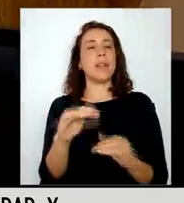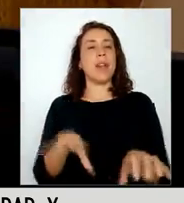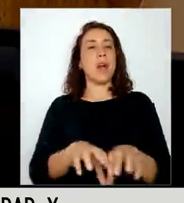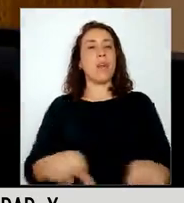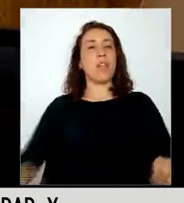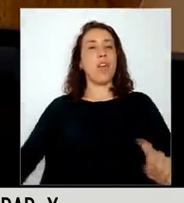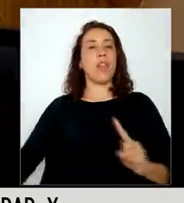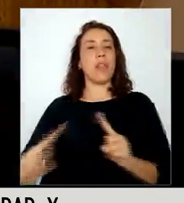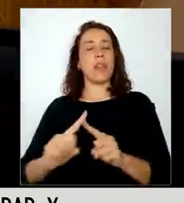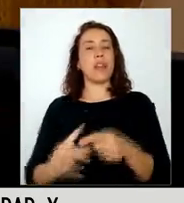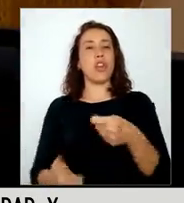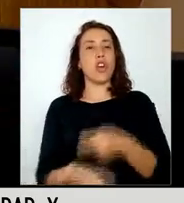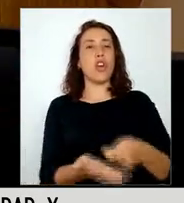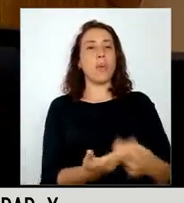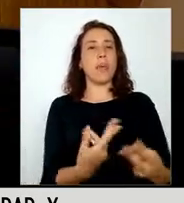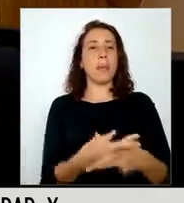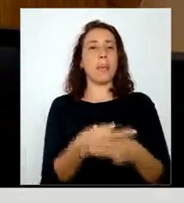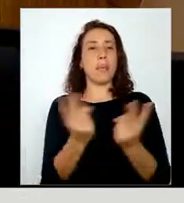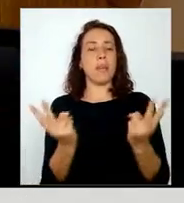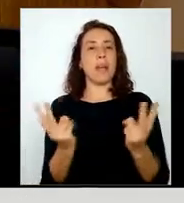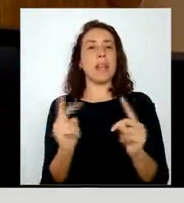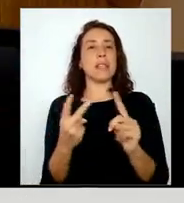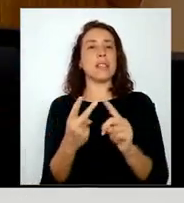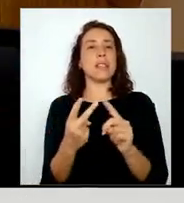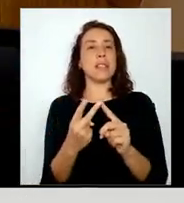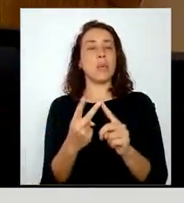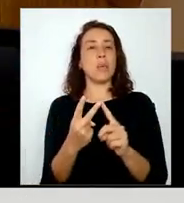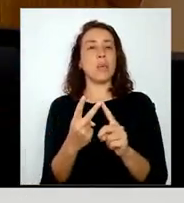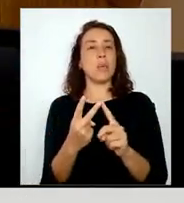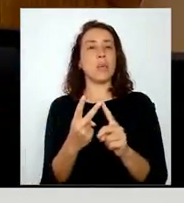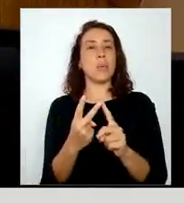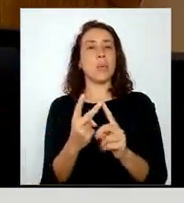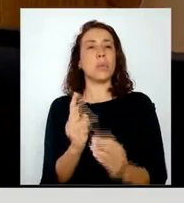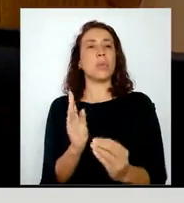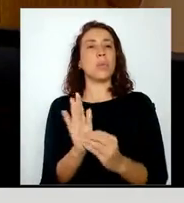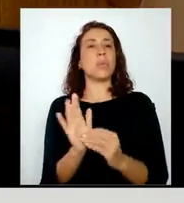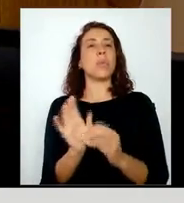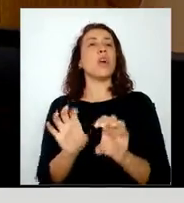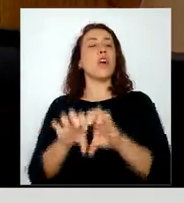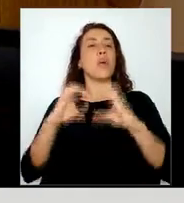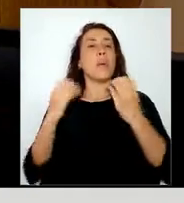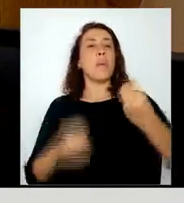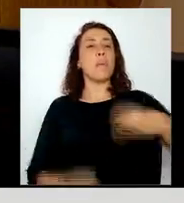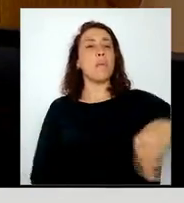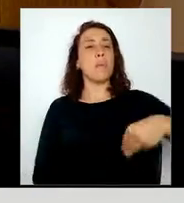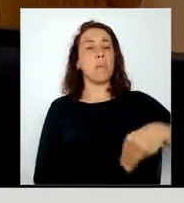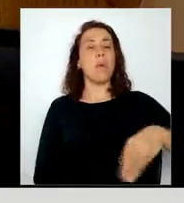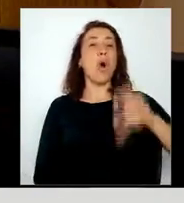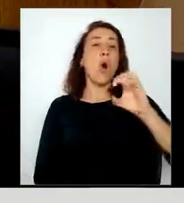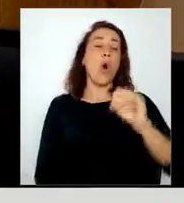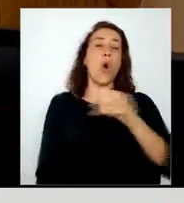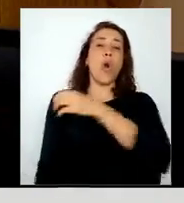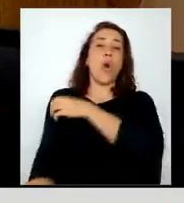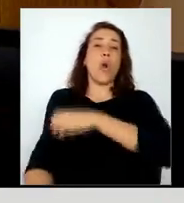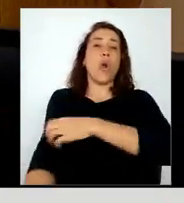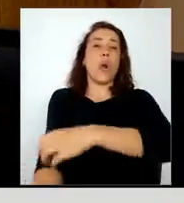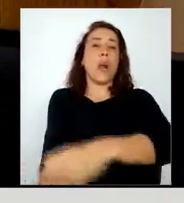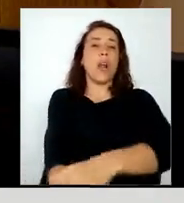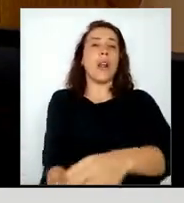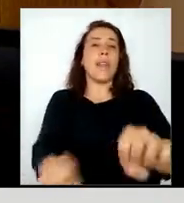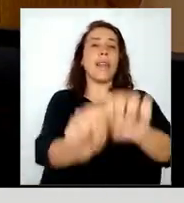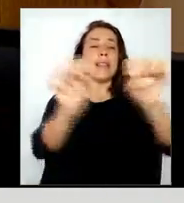y segundo la inclusión de las corporaciones municipales o regionales en el sistema de compras públicas